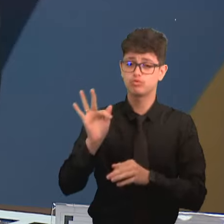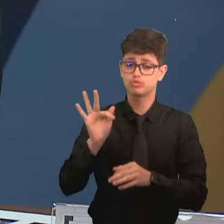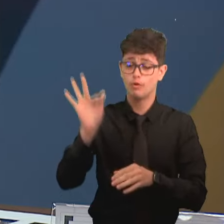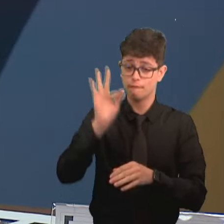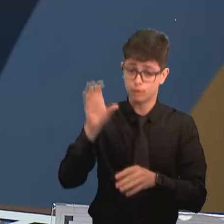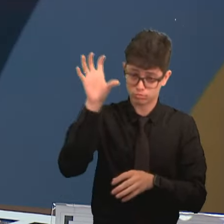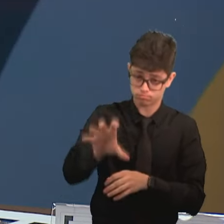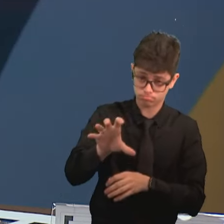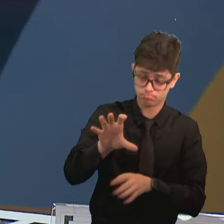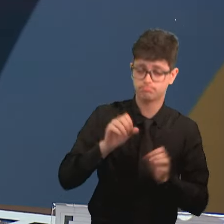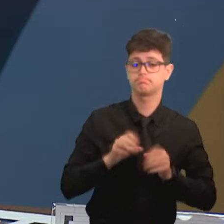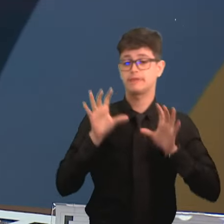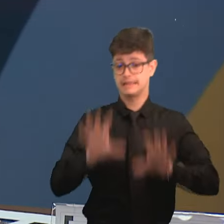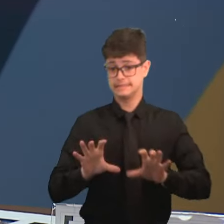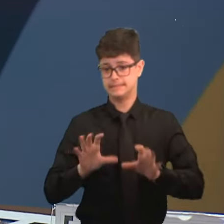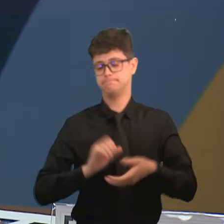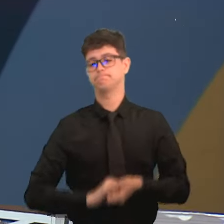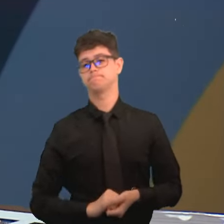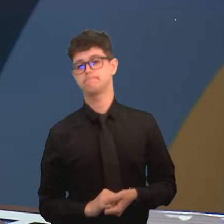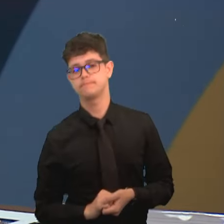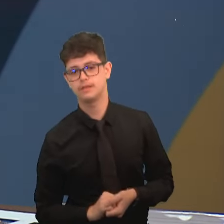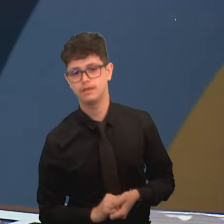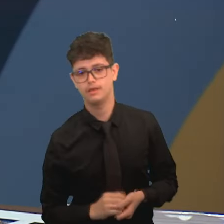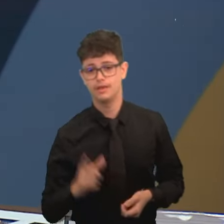frase. Brasil es un